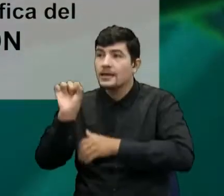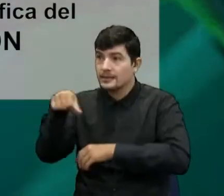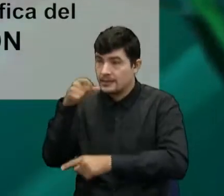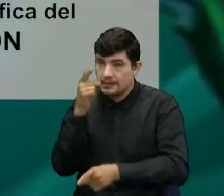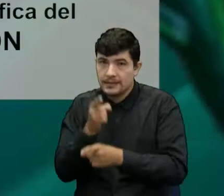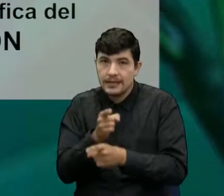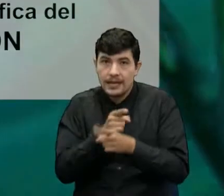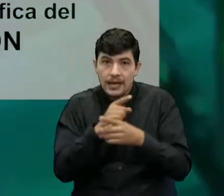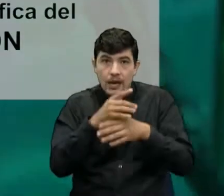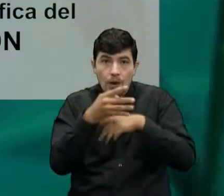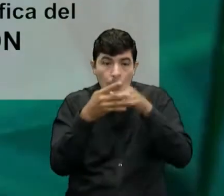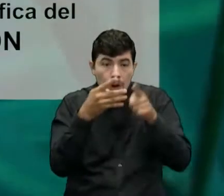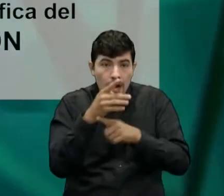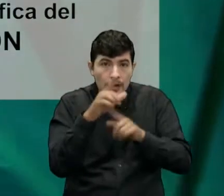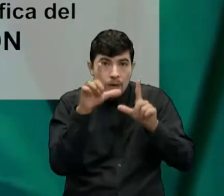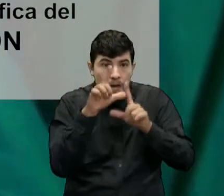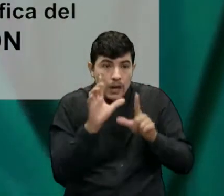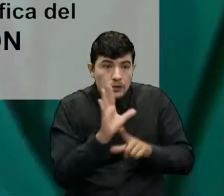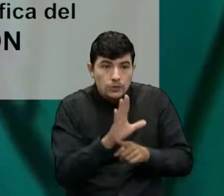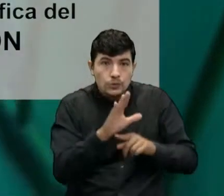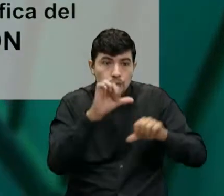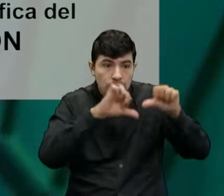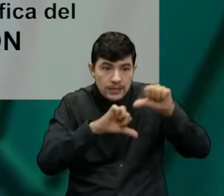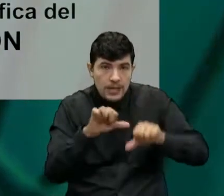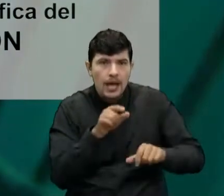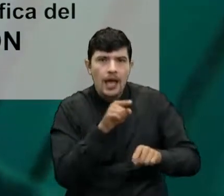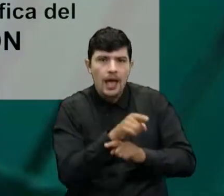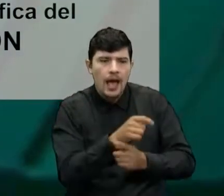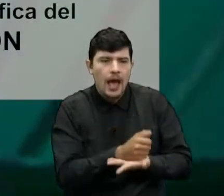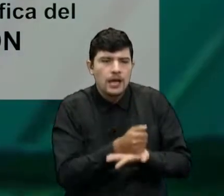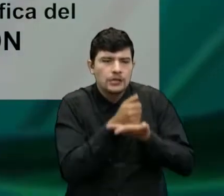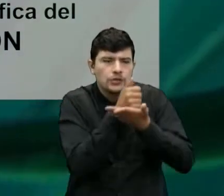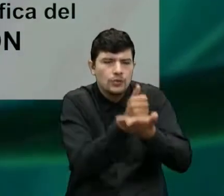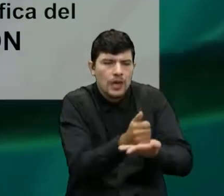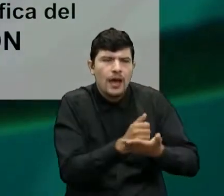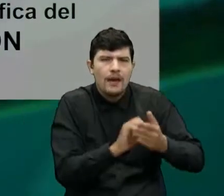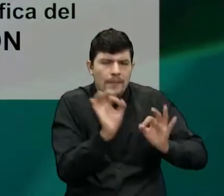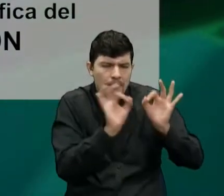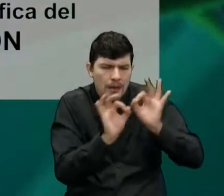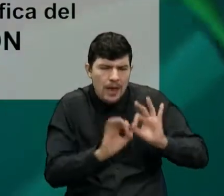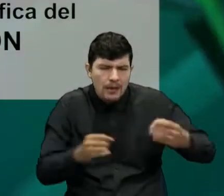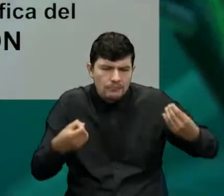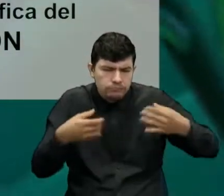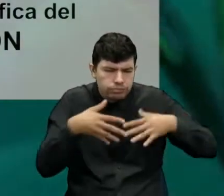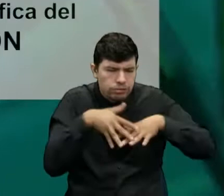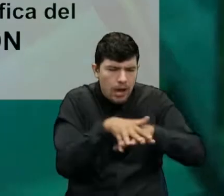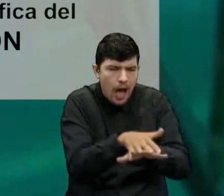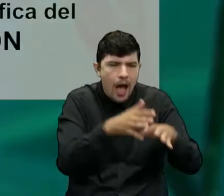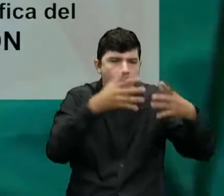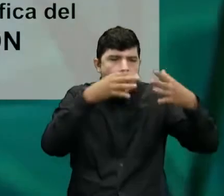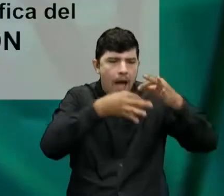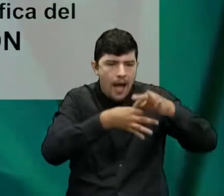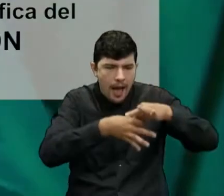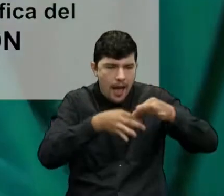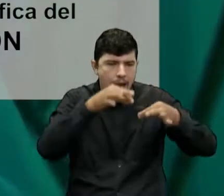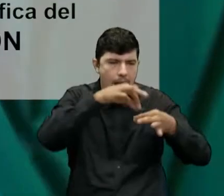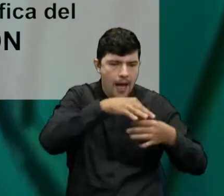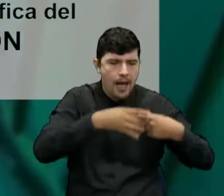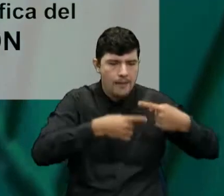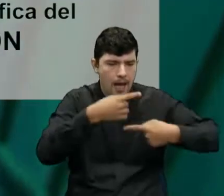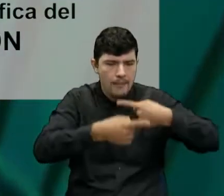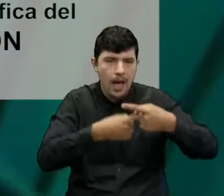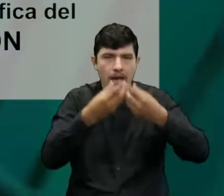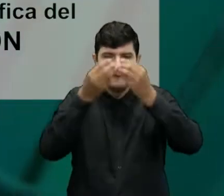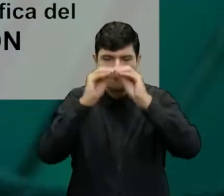A A sintetizar El gen Los genes Ya Ok Muy bien Mr. Fran Y a través de